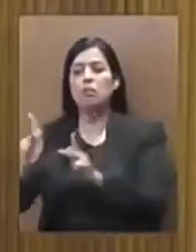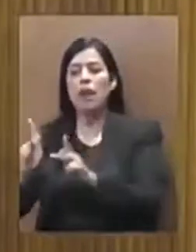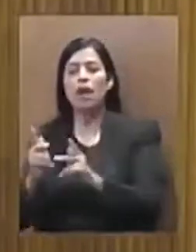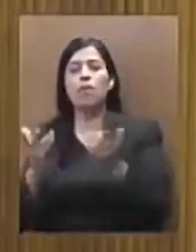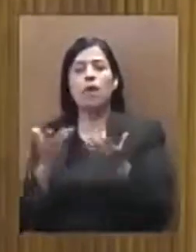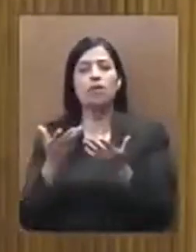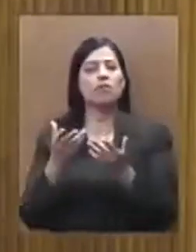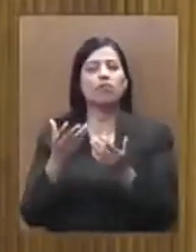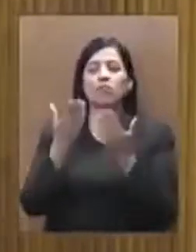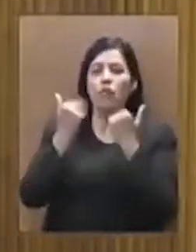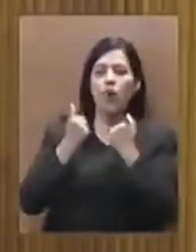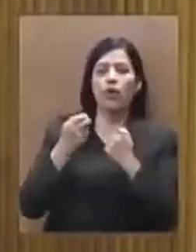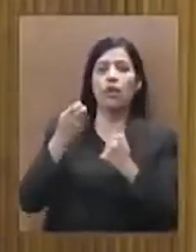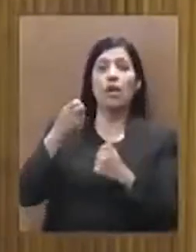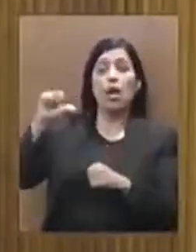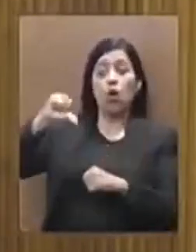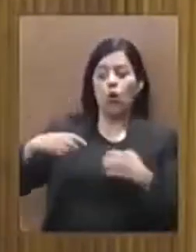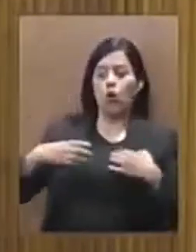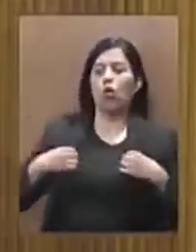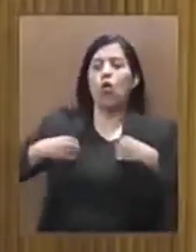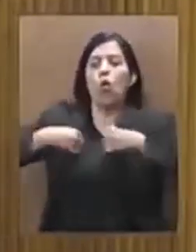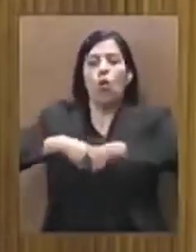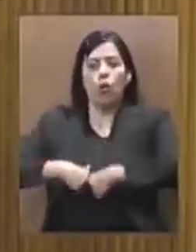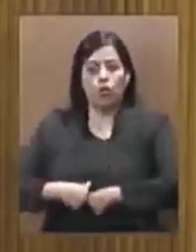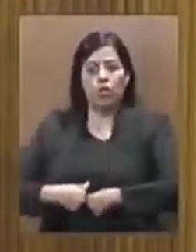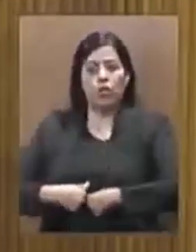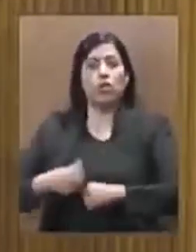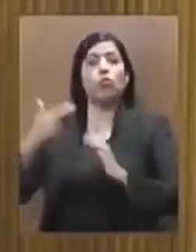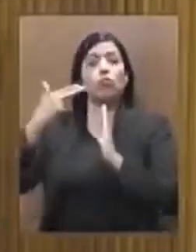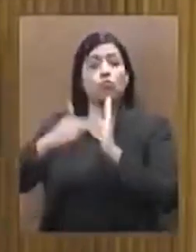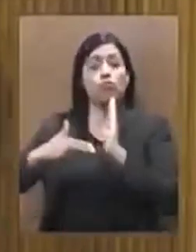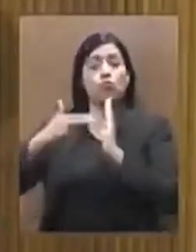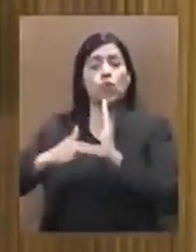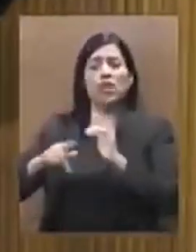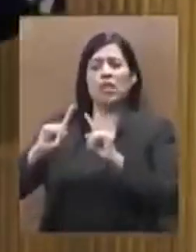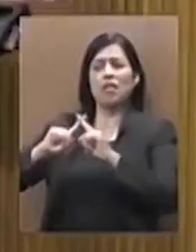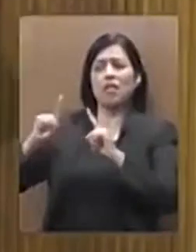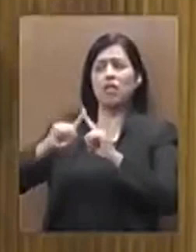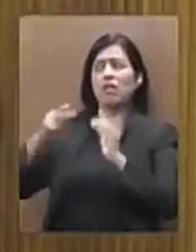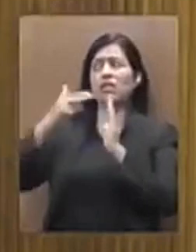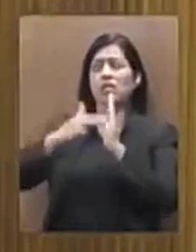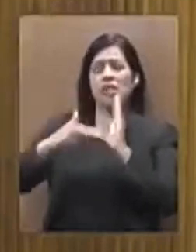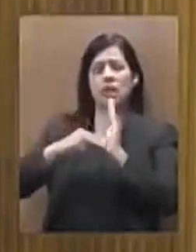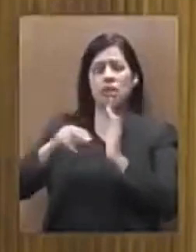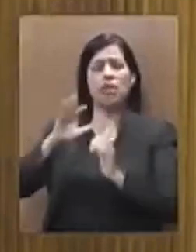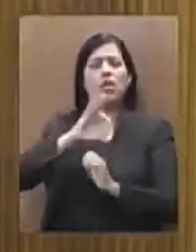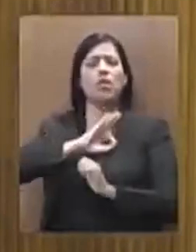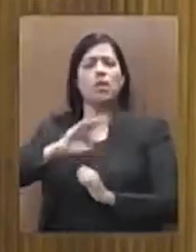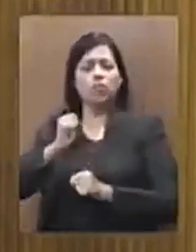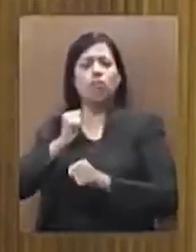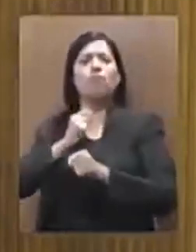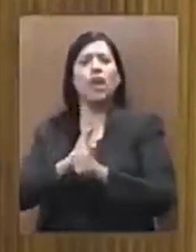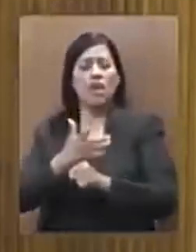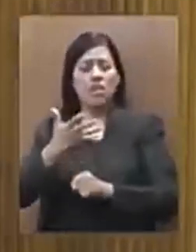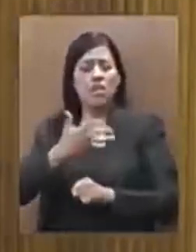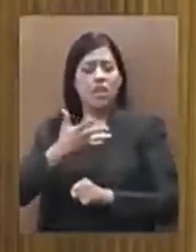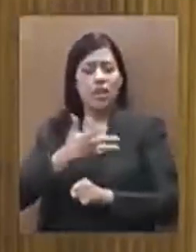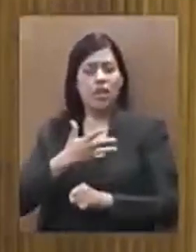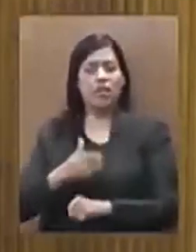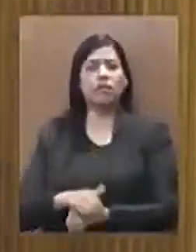los chalecos que están el día de hoy aquí son una herramienta de las muchas herramientas que podemos encontrar